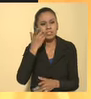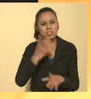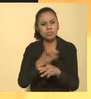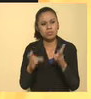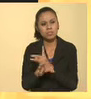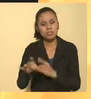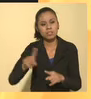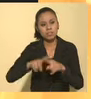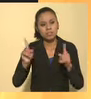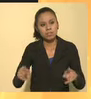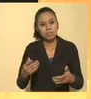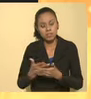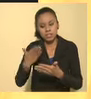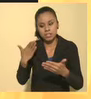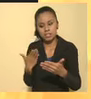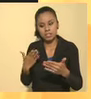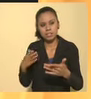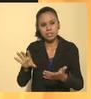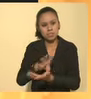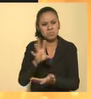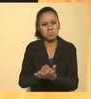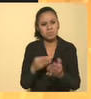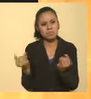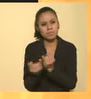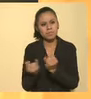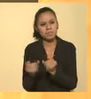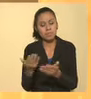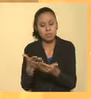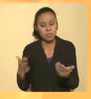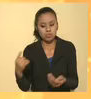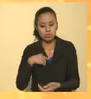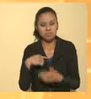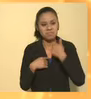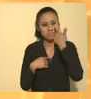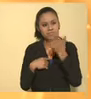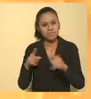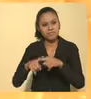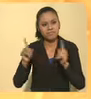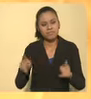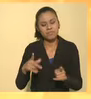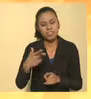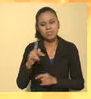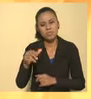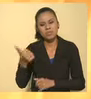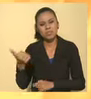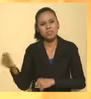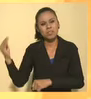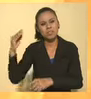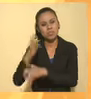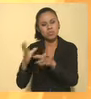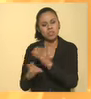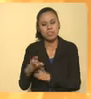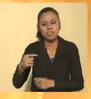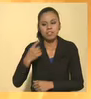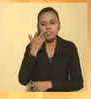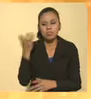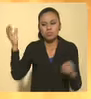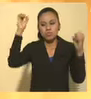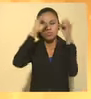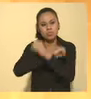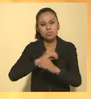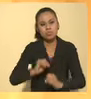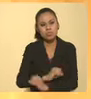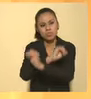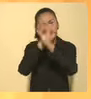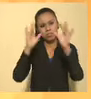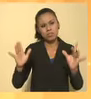como que todas las bodas eran iguales y ahora yo la quiero, pero diferente, proponme otra cosa. Quiero en oscuro, quiero en claro, quiero